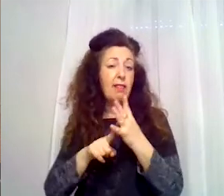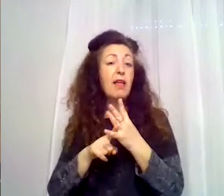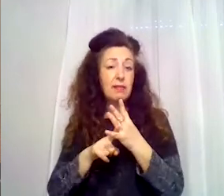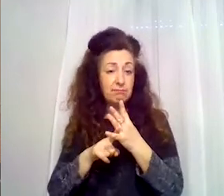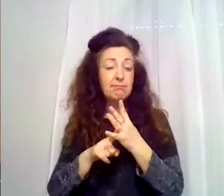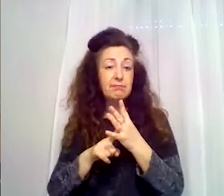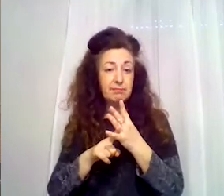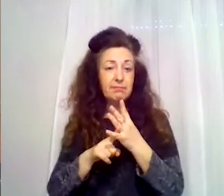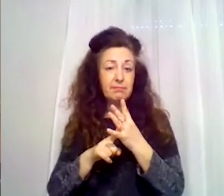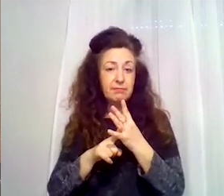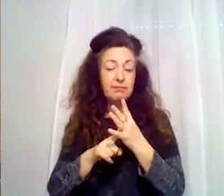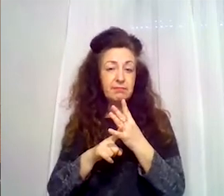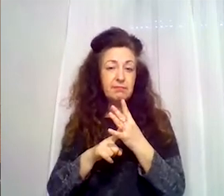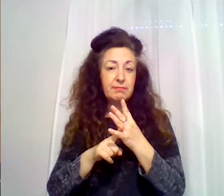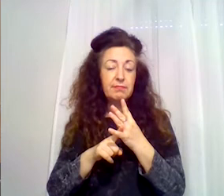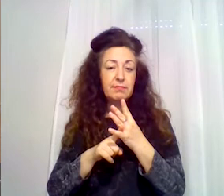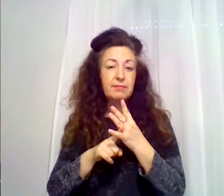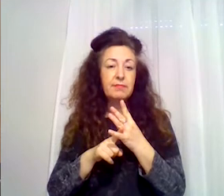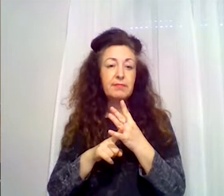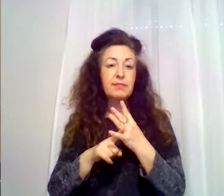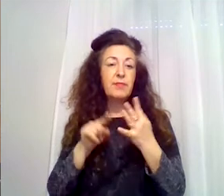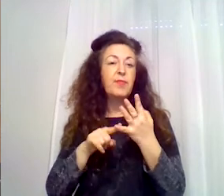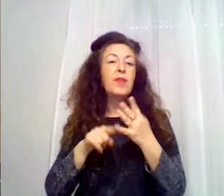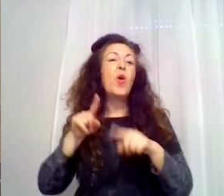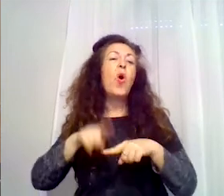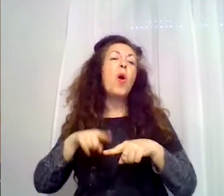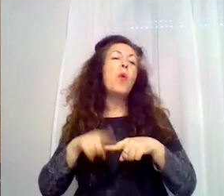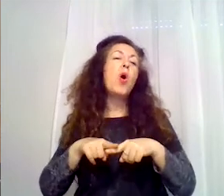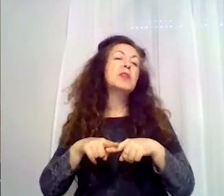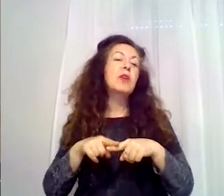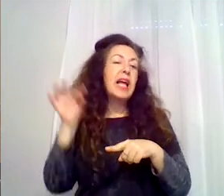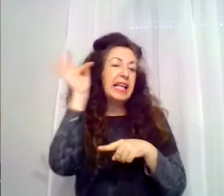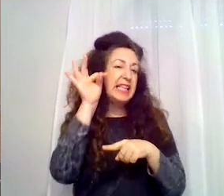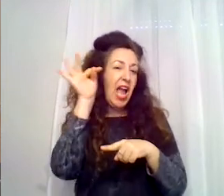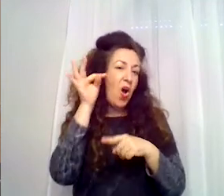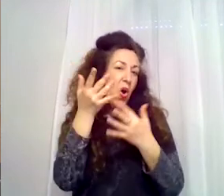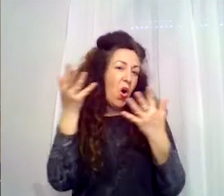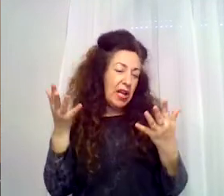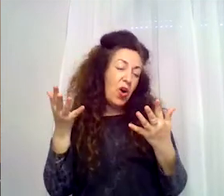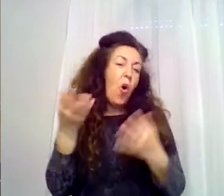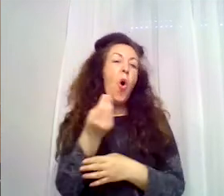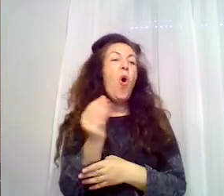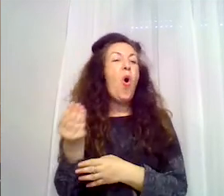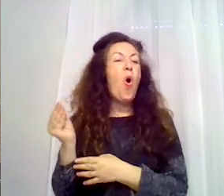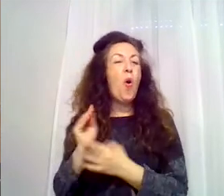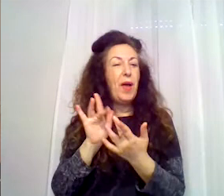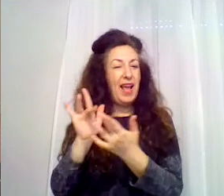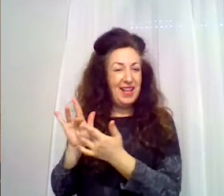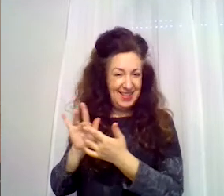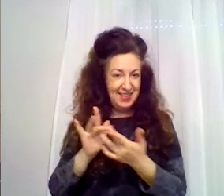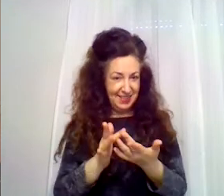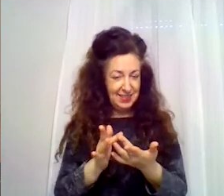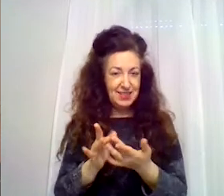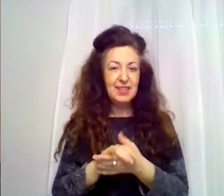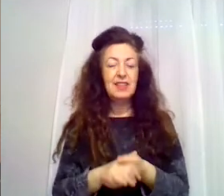chico joven, muy guapo, muy ideal, que era una figuración de la belleza ideal, esa persona,